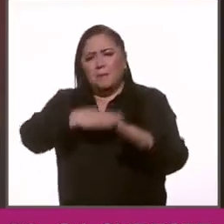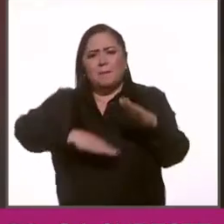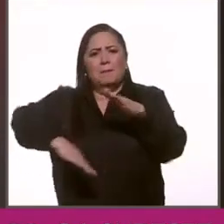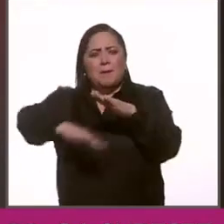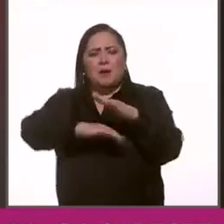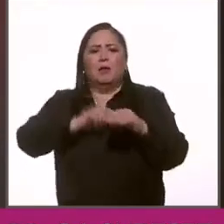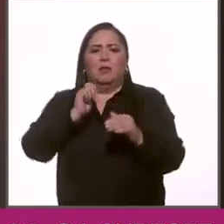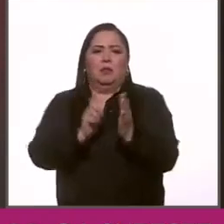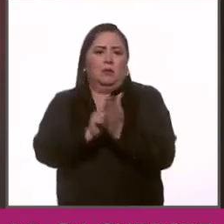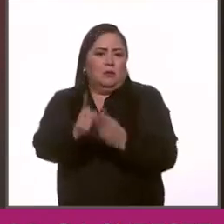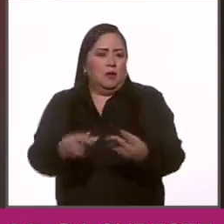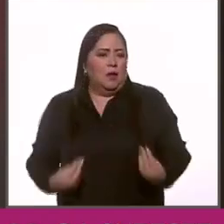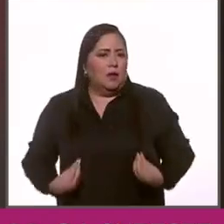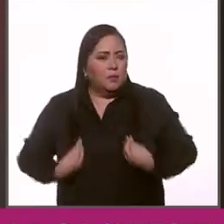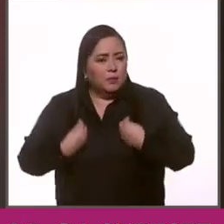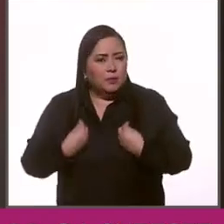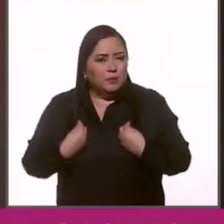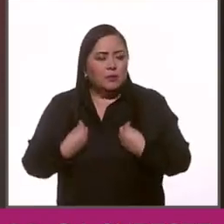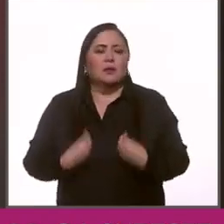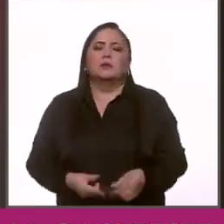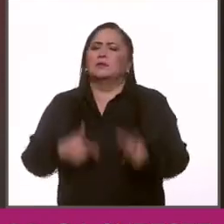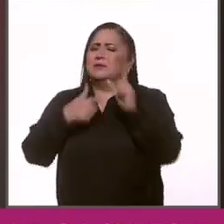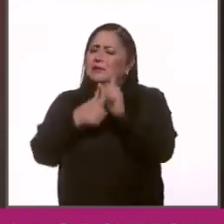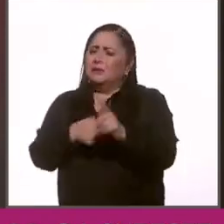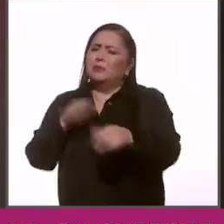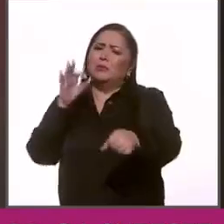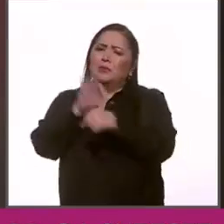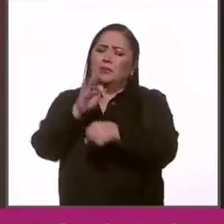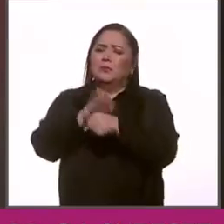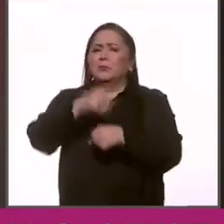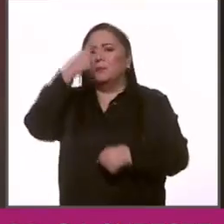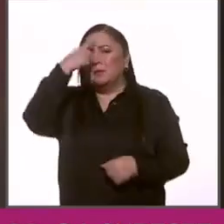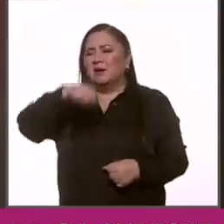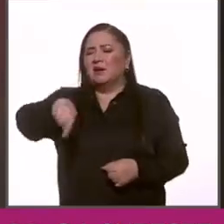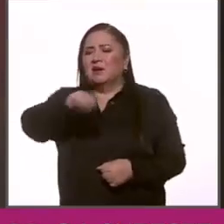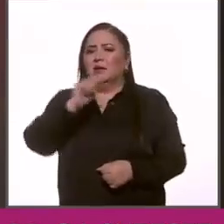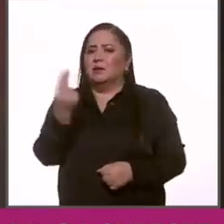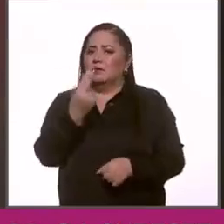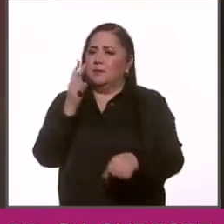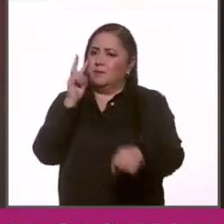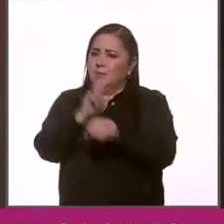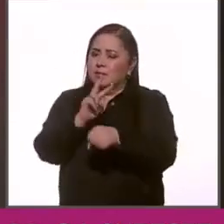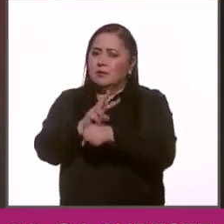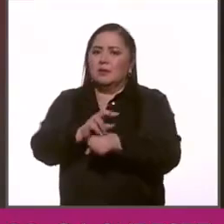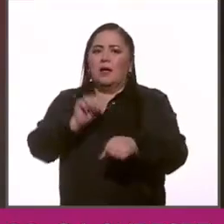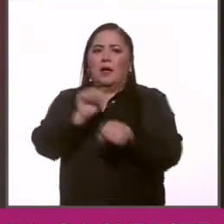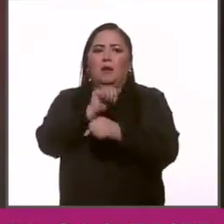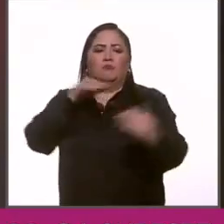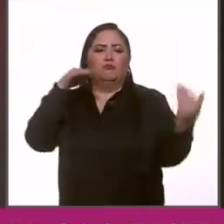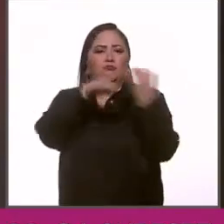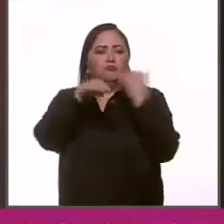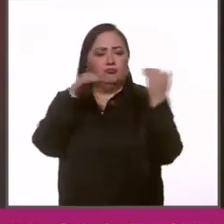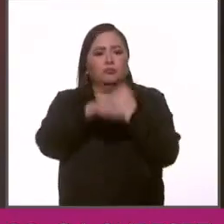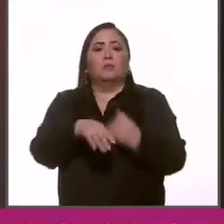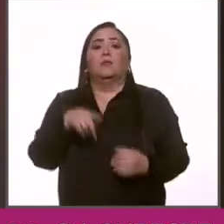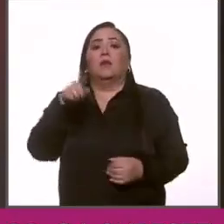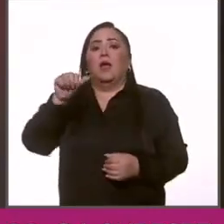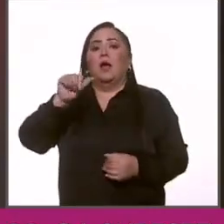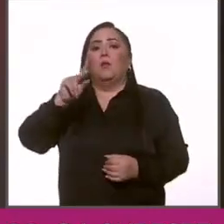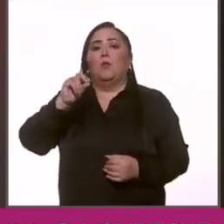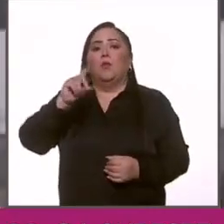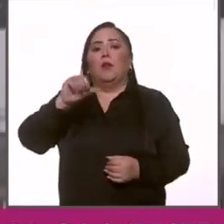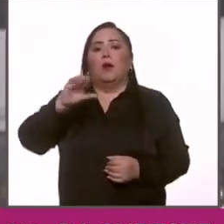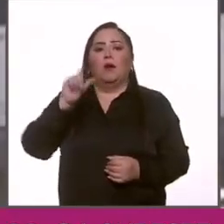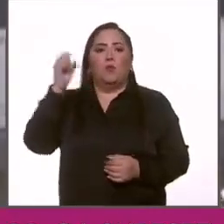el derecho a la vida hay que seguir protegiendo para ello tiene que haber vigilancia en las carreteras desde Apodaca